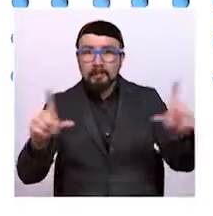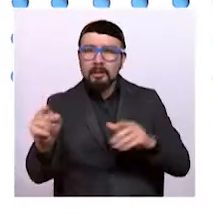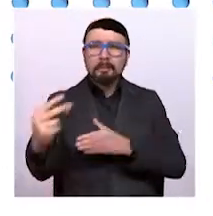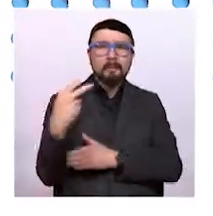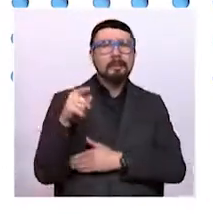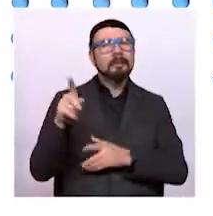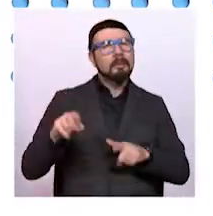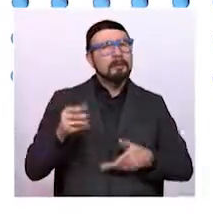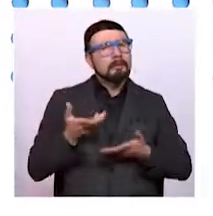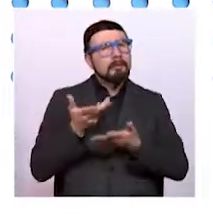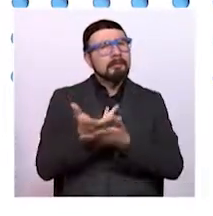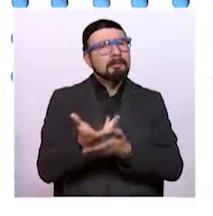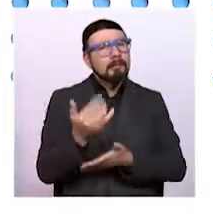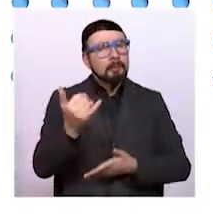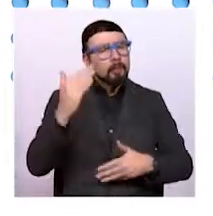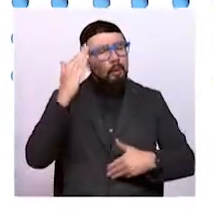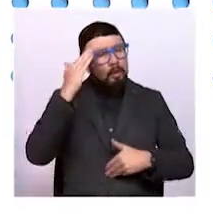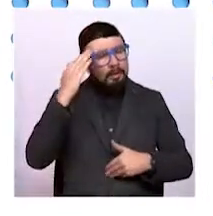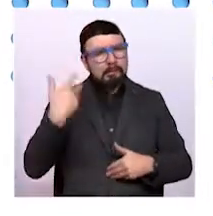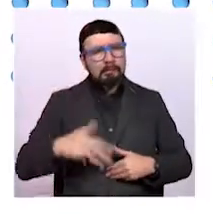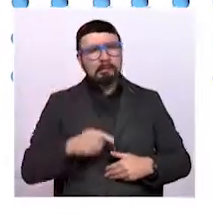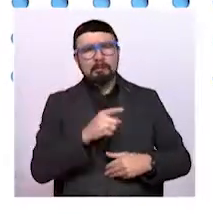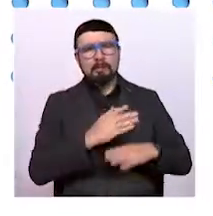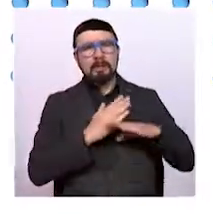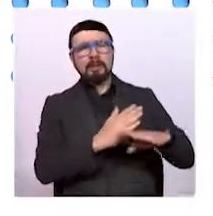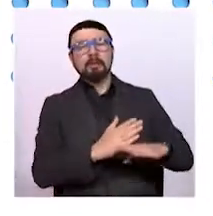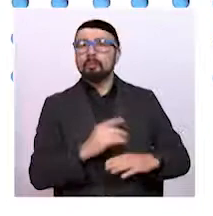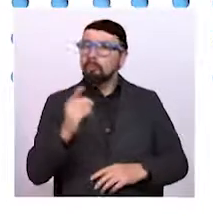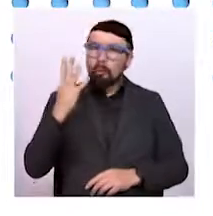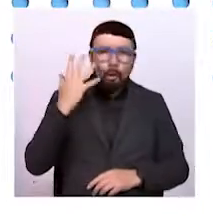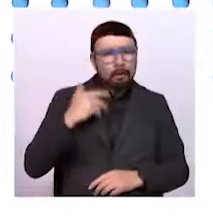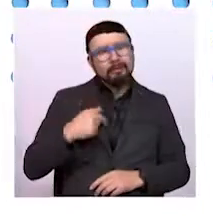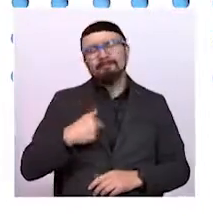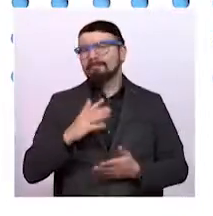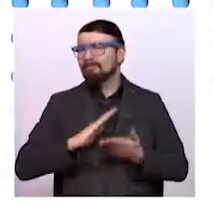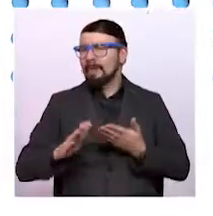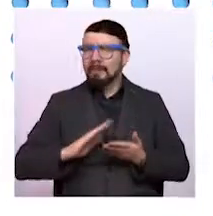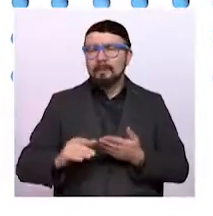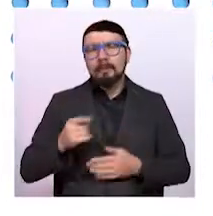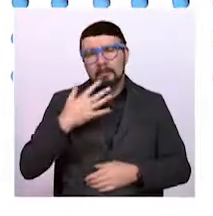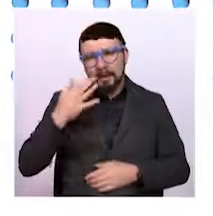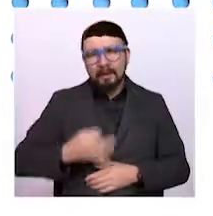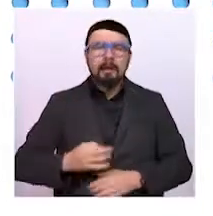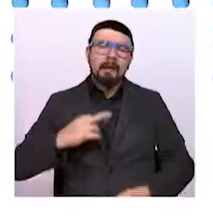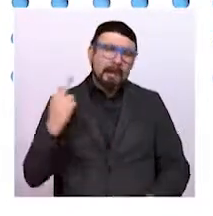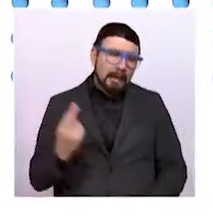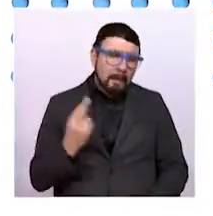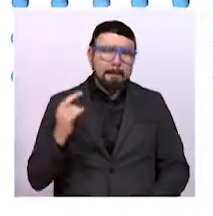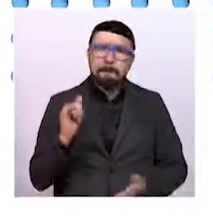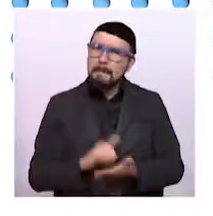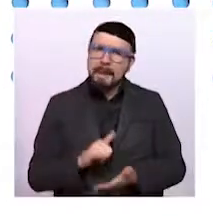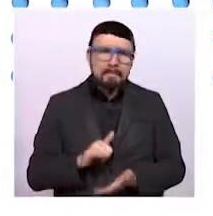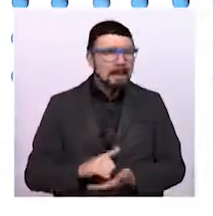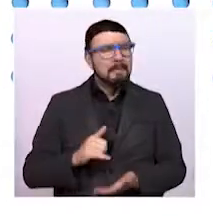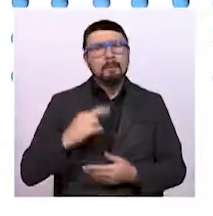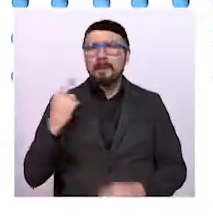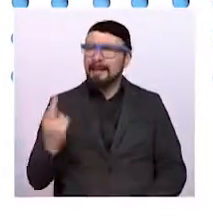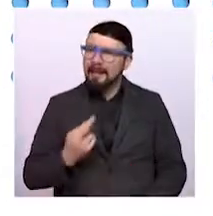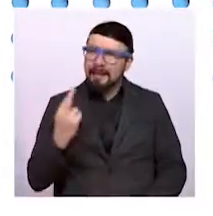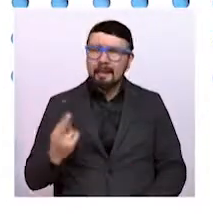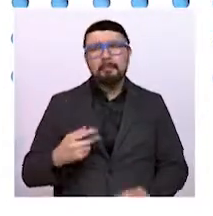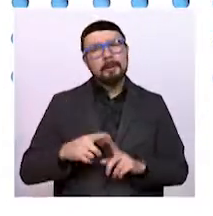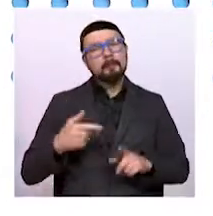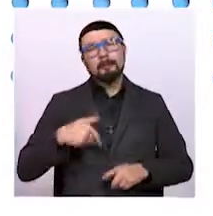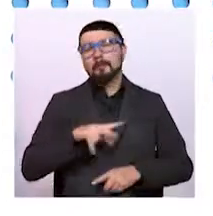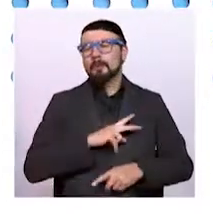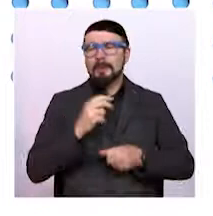de prevención todos los días lo decimos nos disculpan que de verdad repitamos tanto esto pero nuestro mayor esfuerzo es para que